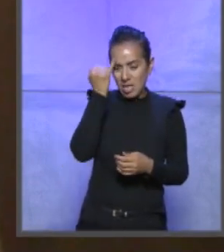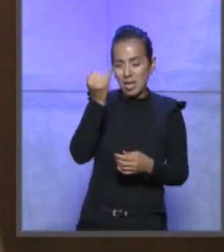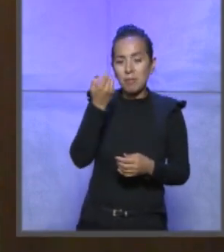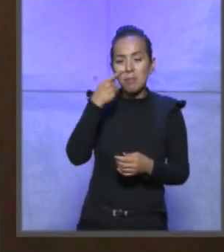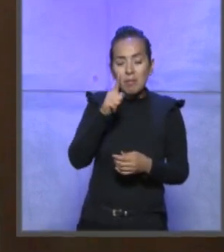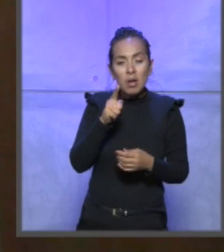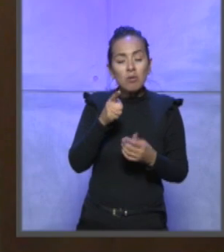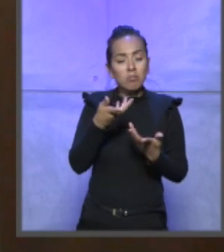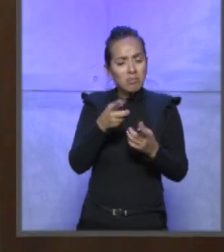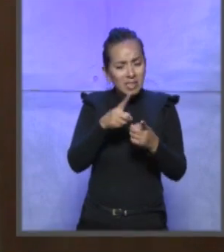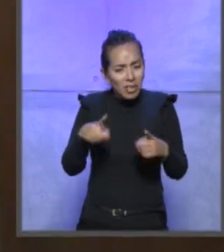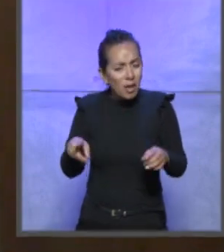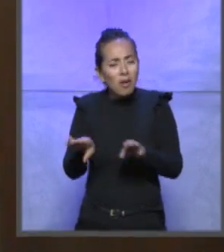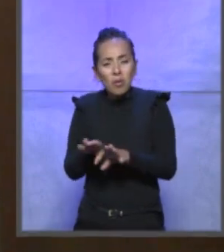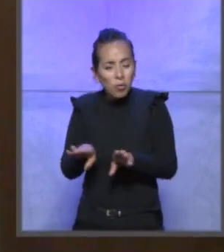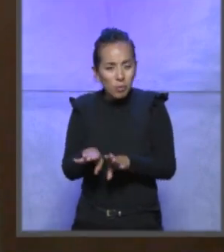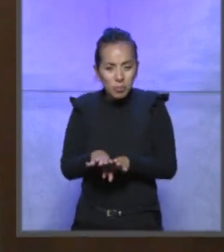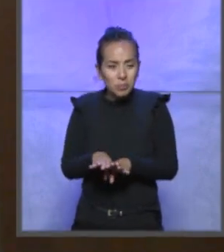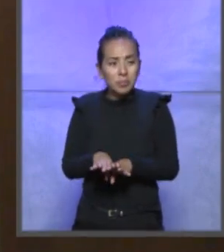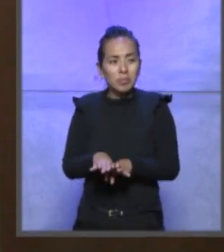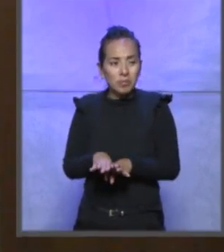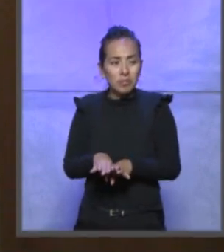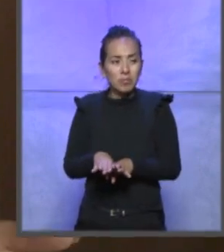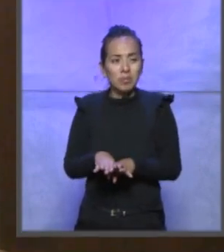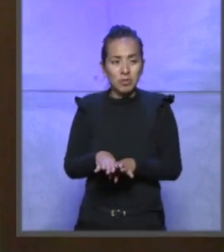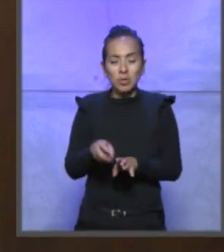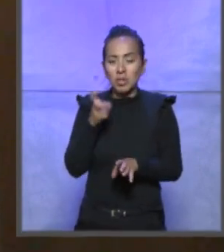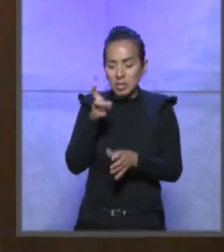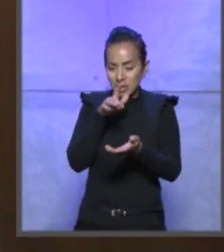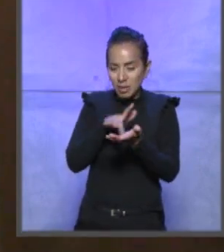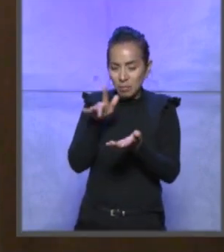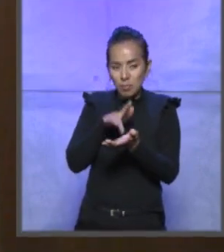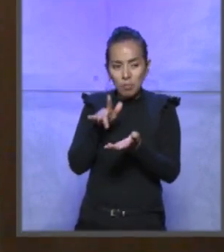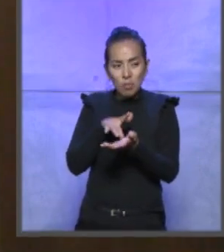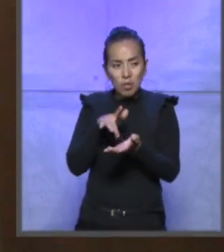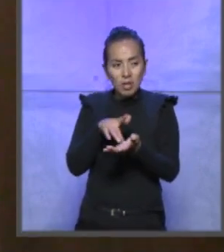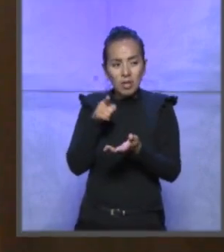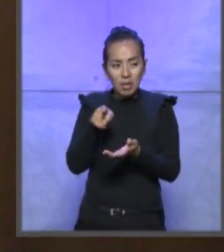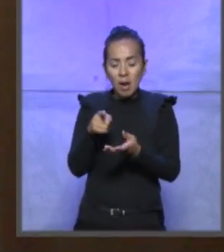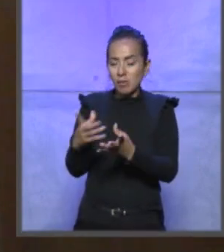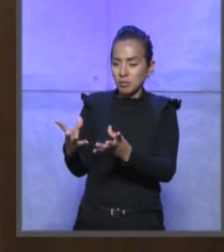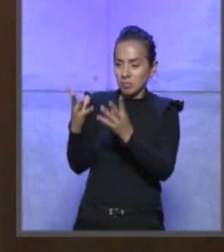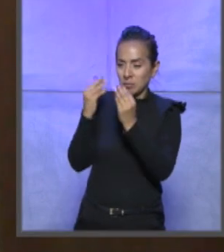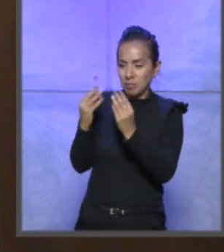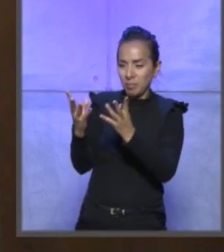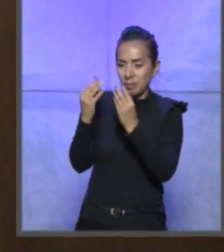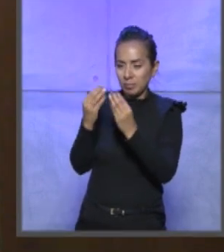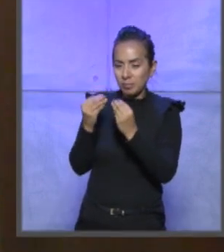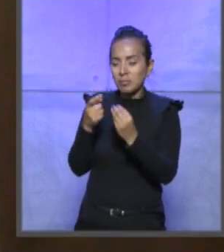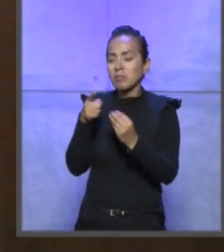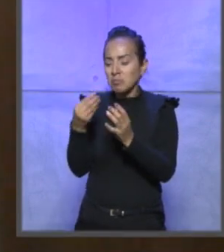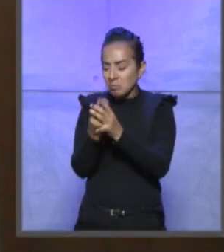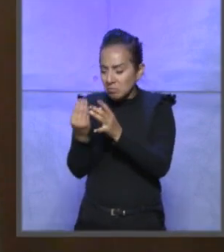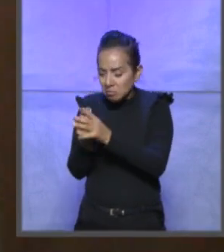es el hecho de desarrollarlas. ¿Y cómo las vamos a desarrollar? Precisamente con ese apoyo en las que nos van a capacitar,